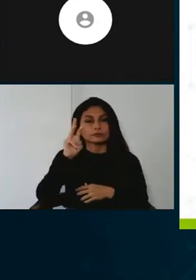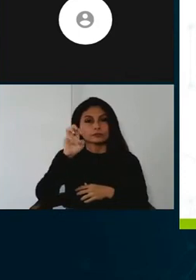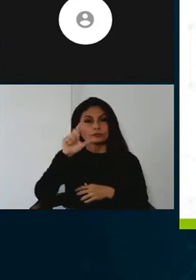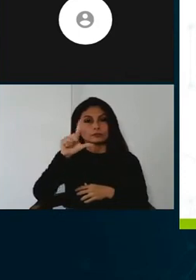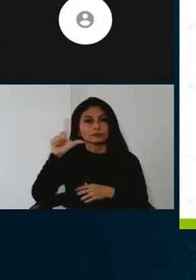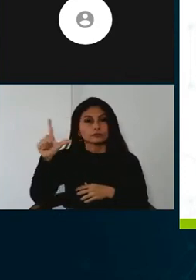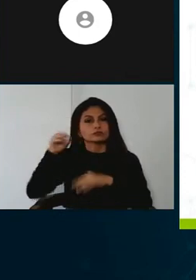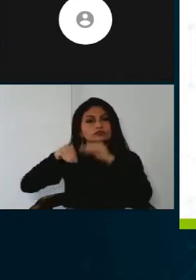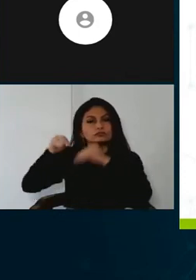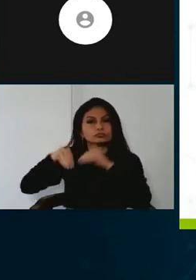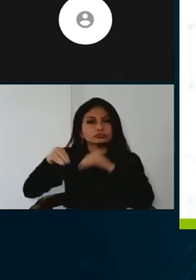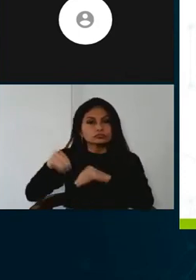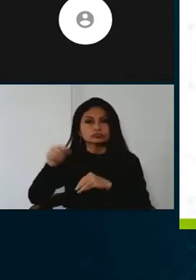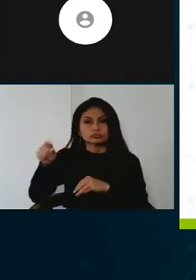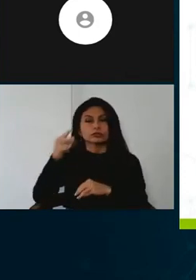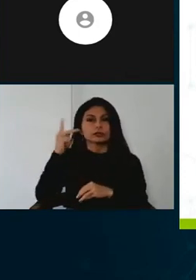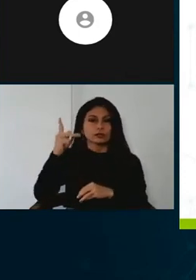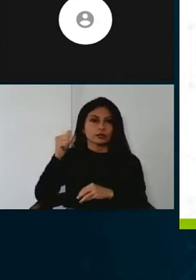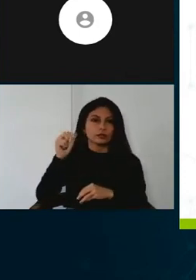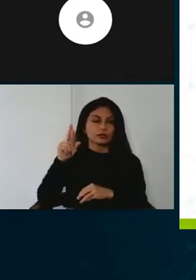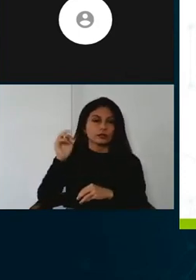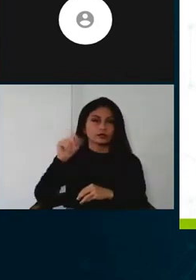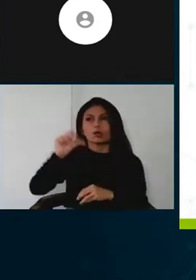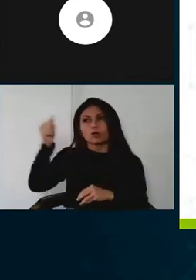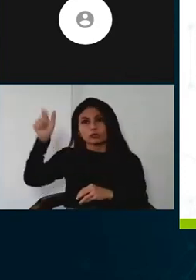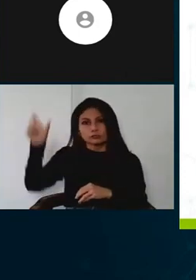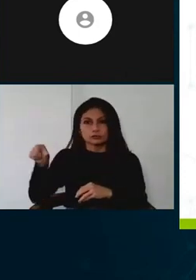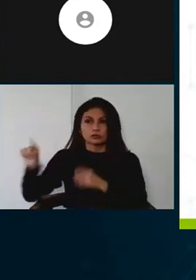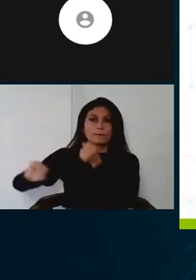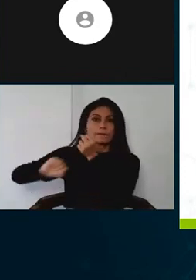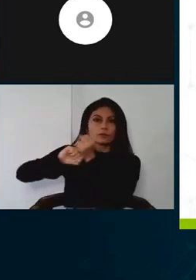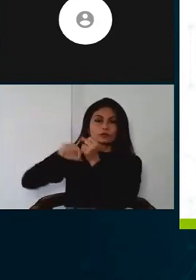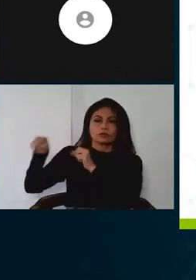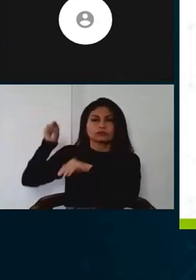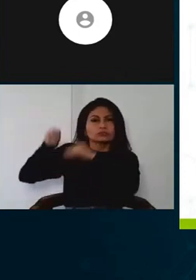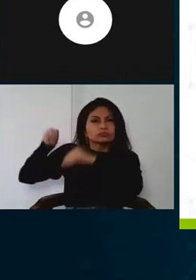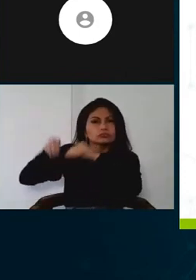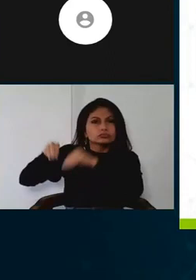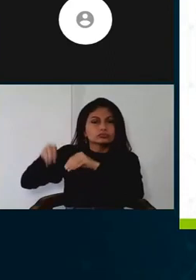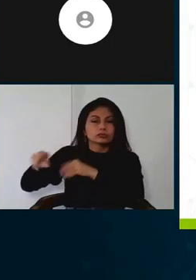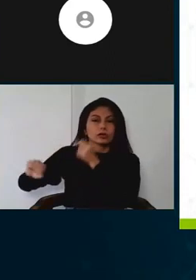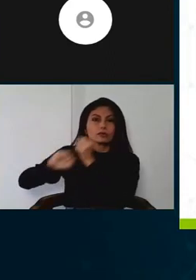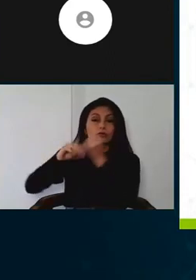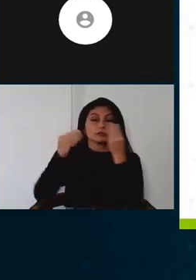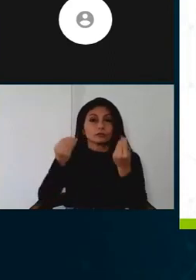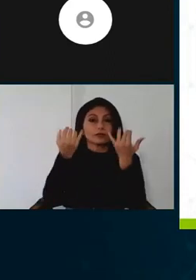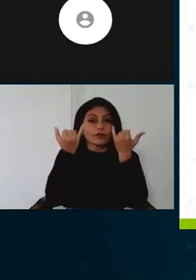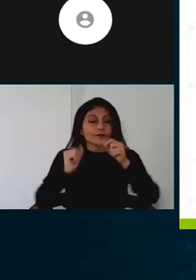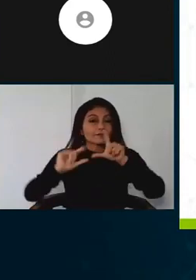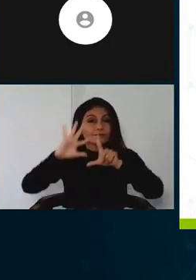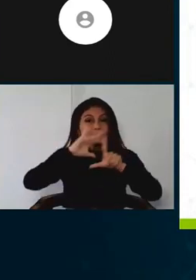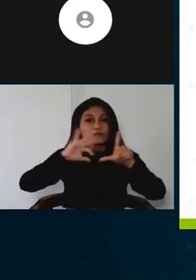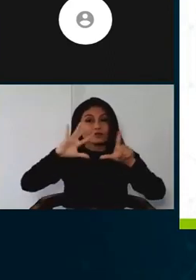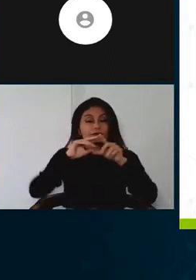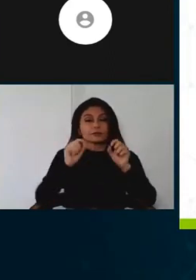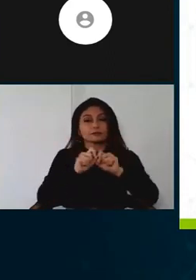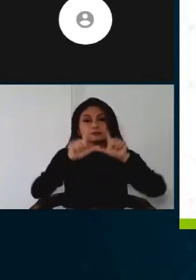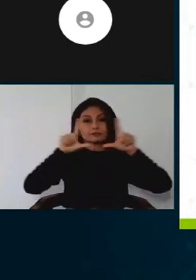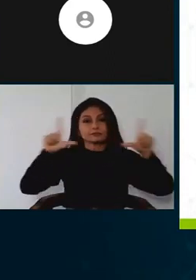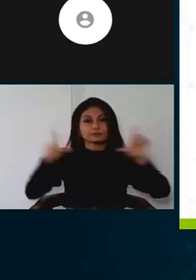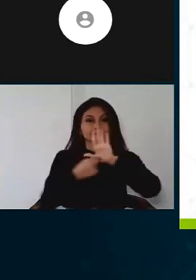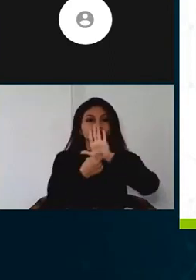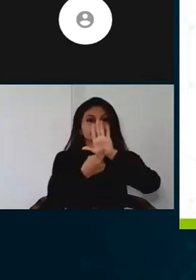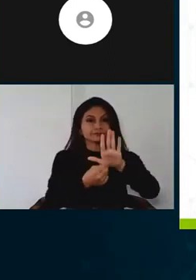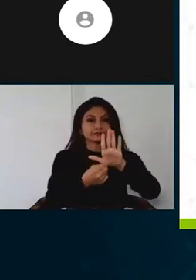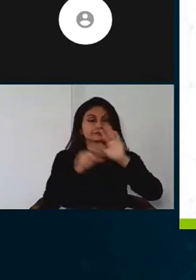por, como le dijo Karen, una persona pues externa que nos ha colaborado muchísimo. Espero que disfruten este video y